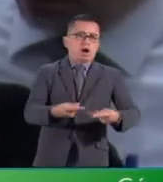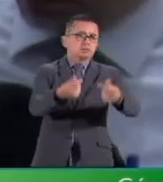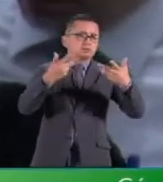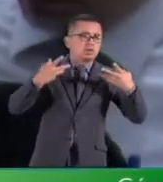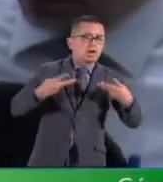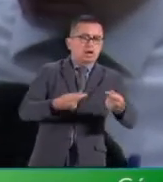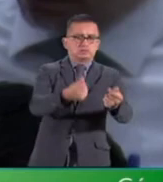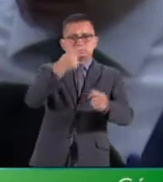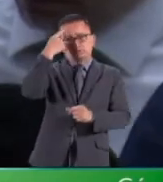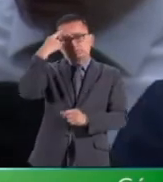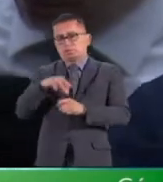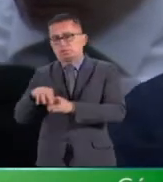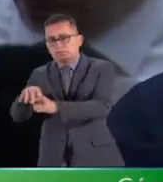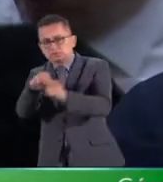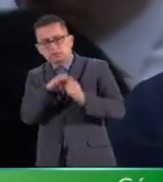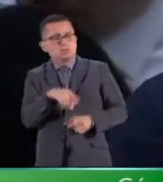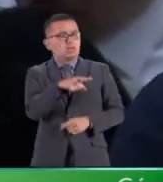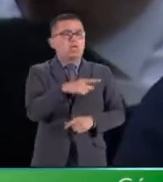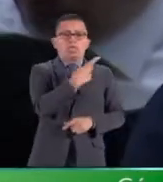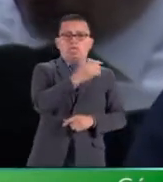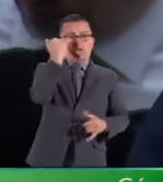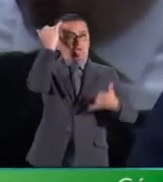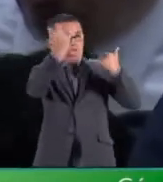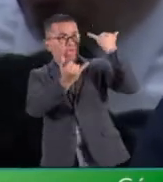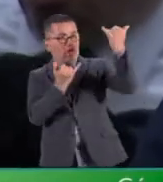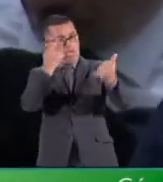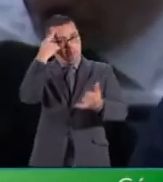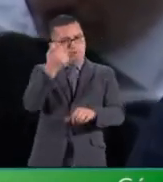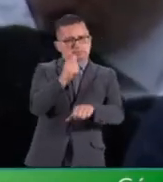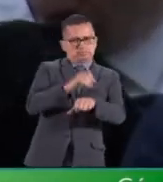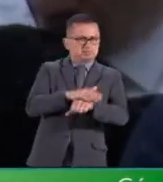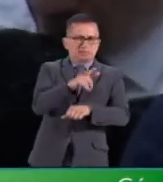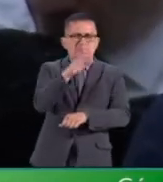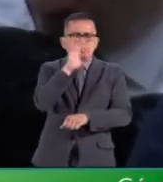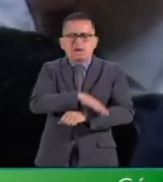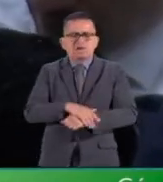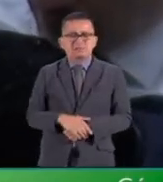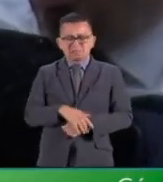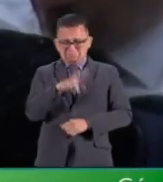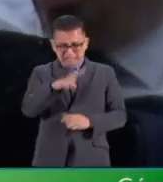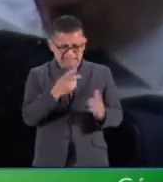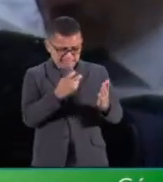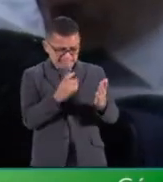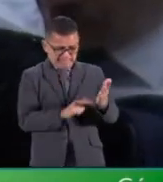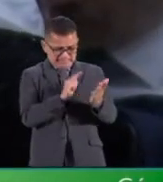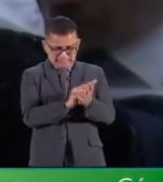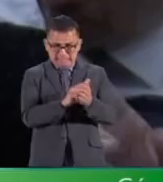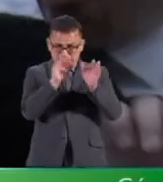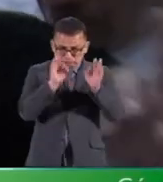disparates administrativos. Por eso es una mal llamada reforma judicial,